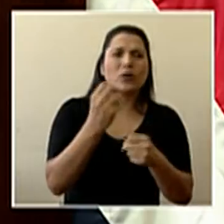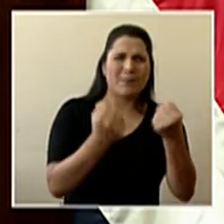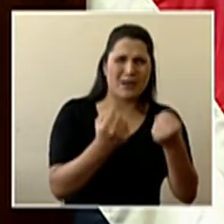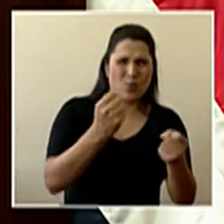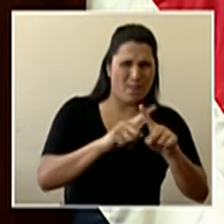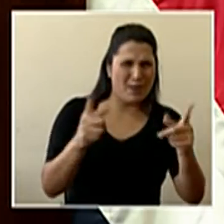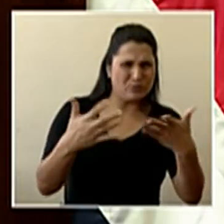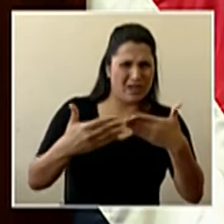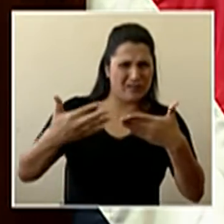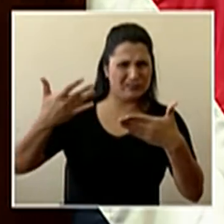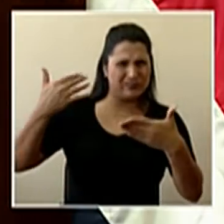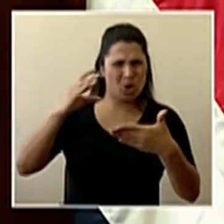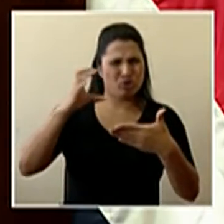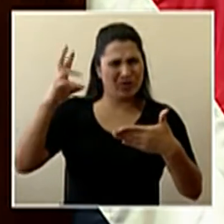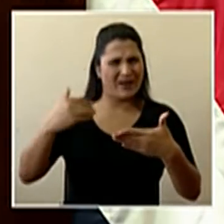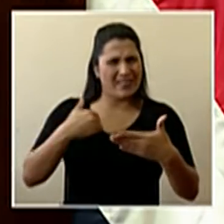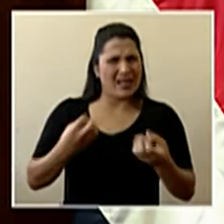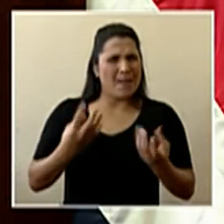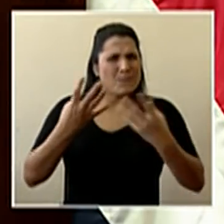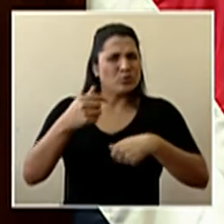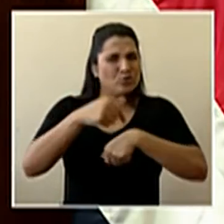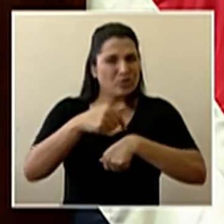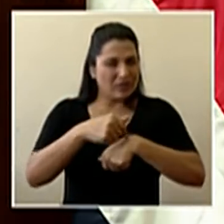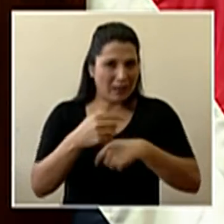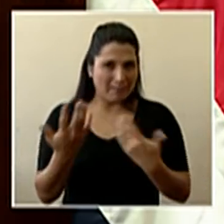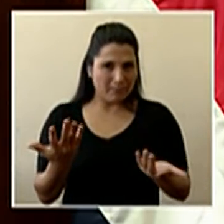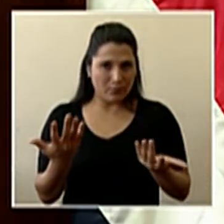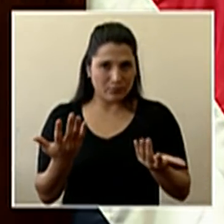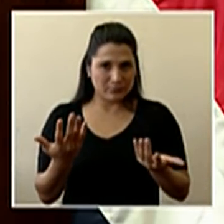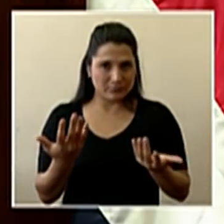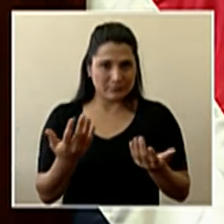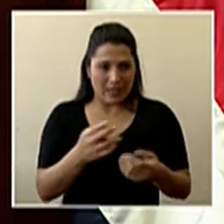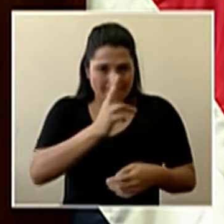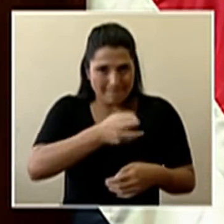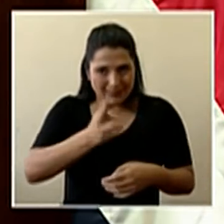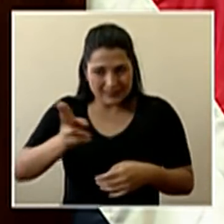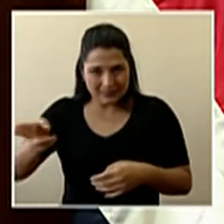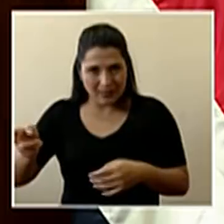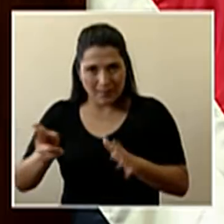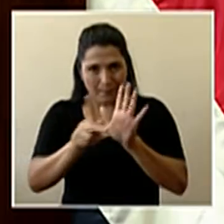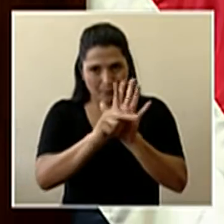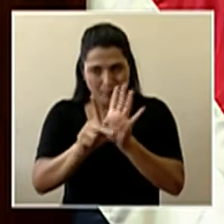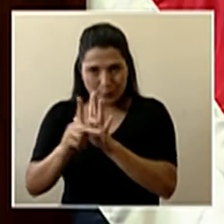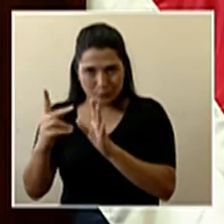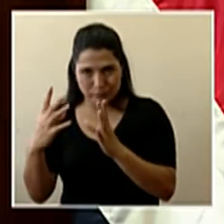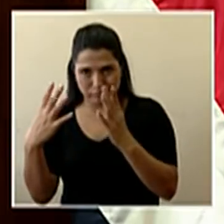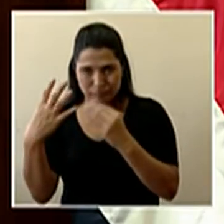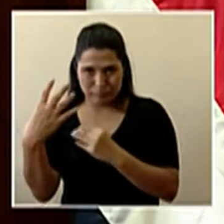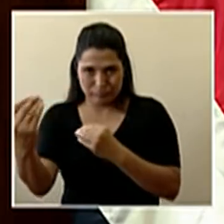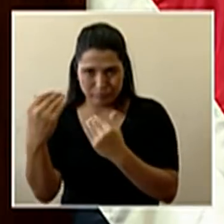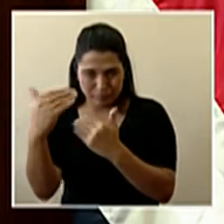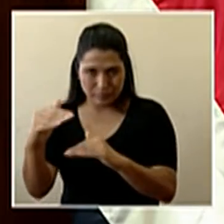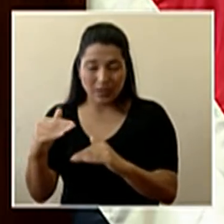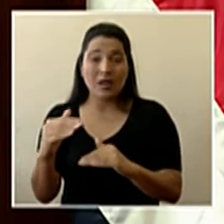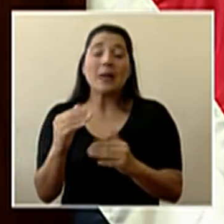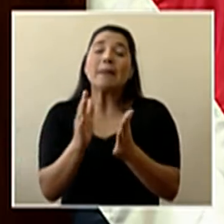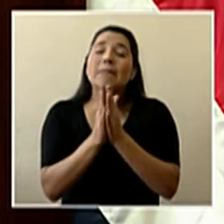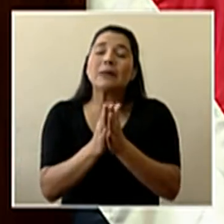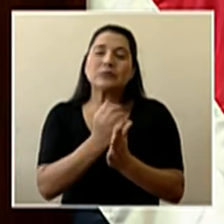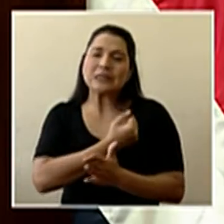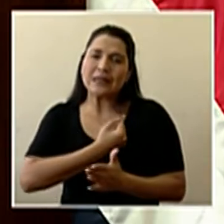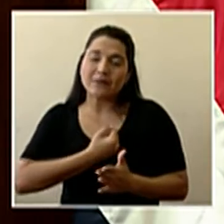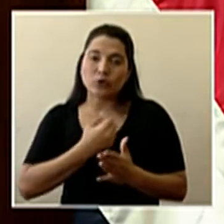trabajar. Entonces no tendría sentido la excepción. Les pedimos a todos entender, es un sacrificio para el país, es por la salud de todos,